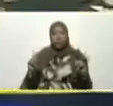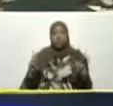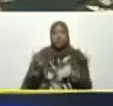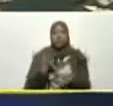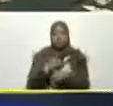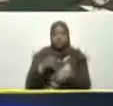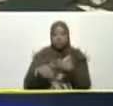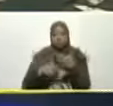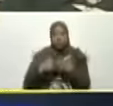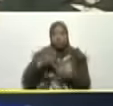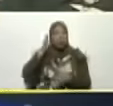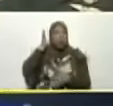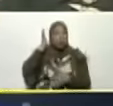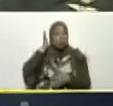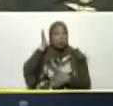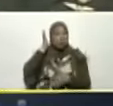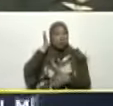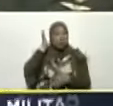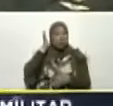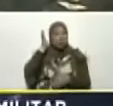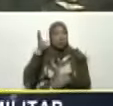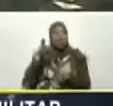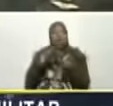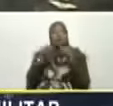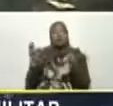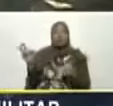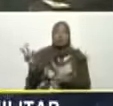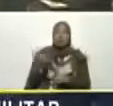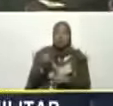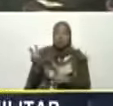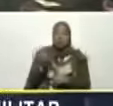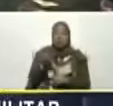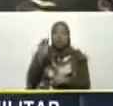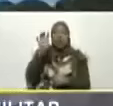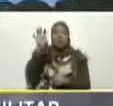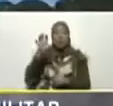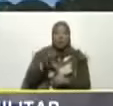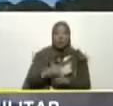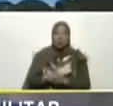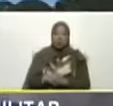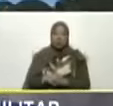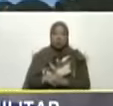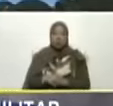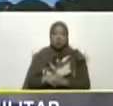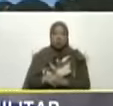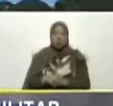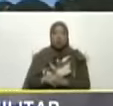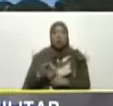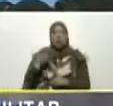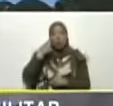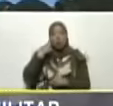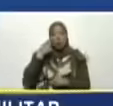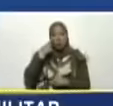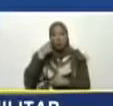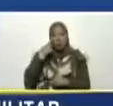disciplinados, conscientes, sino con todo un país, con toda una patria. Sé lo que digo.